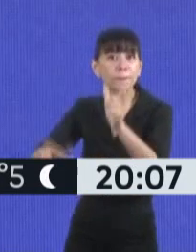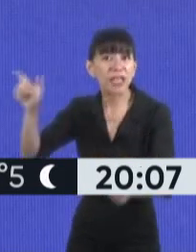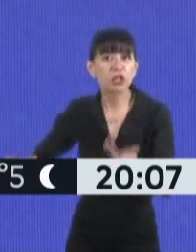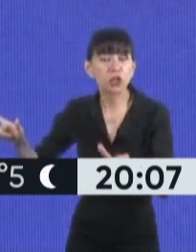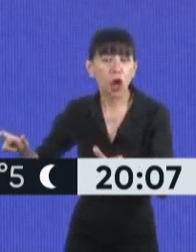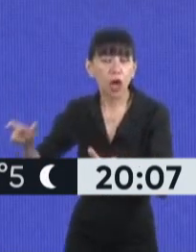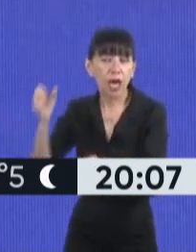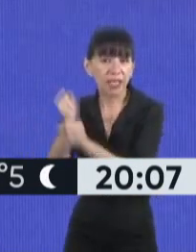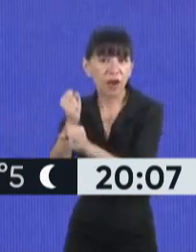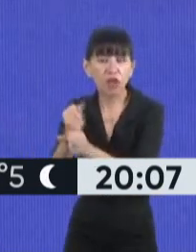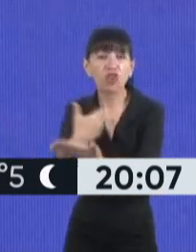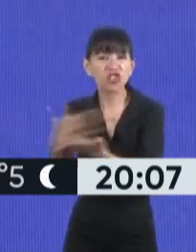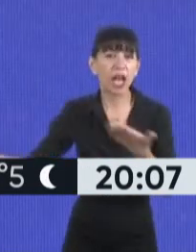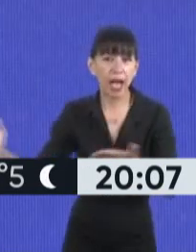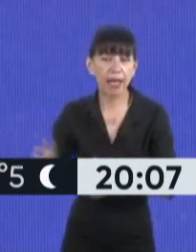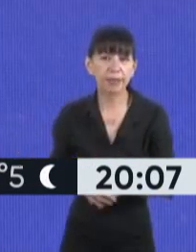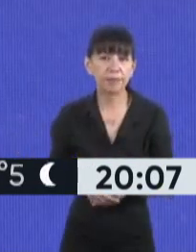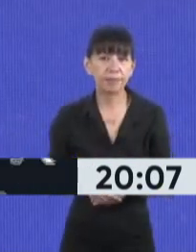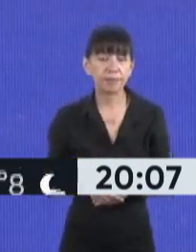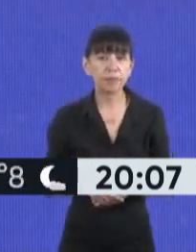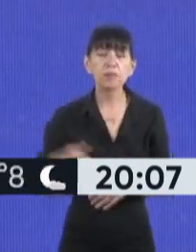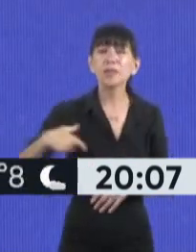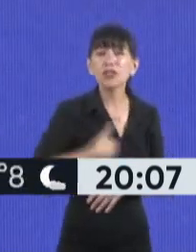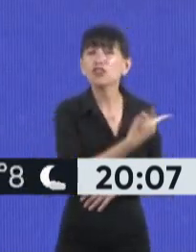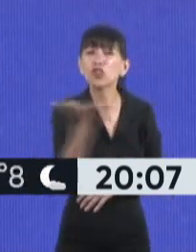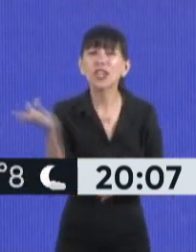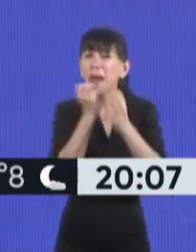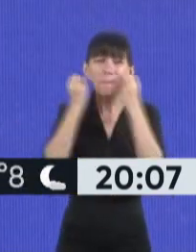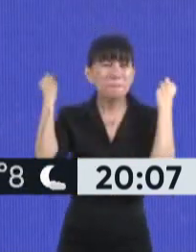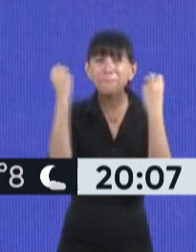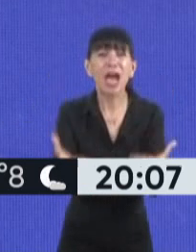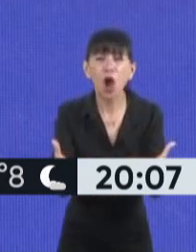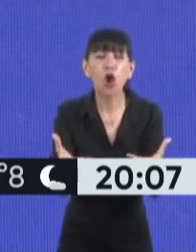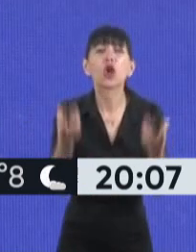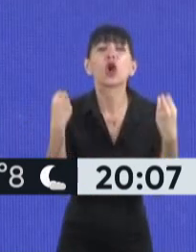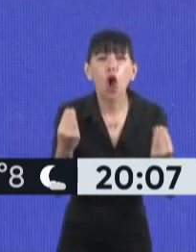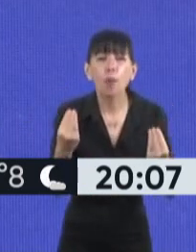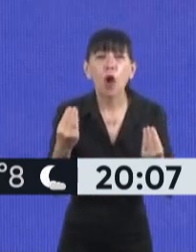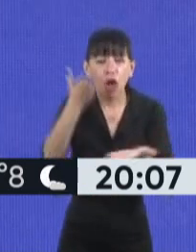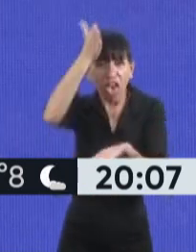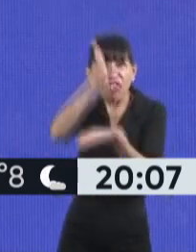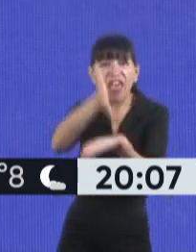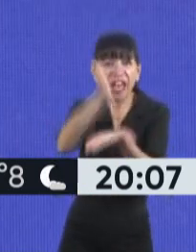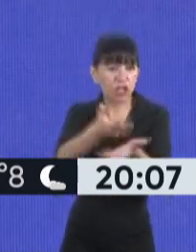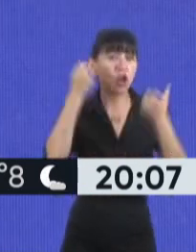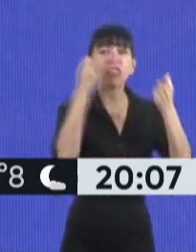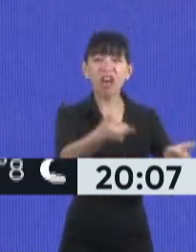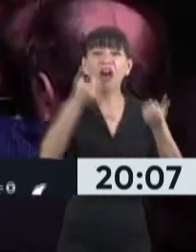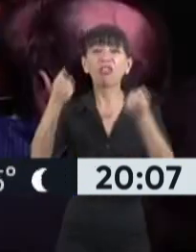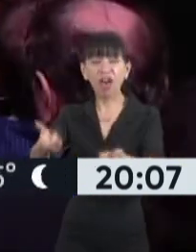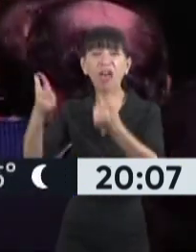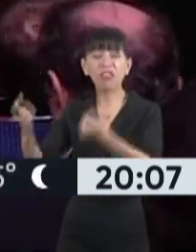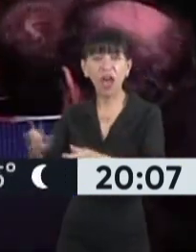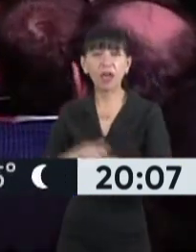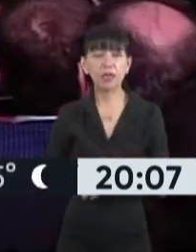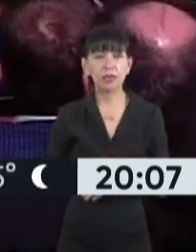La mejor sociedad que hicimos fue la sociedad que otorgó derechos a los argentinos. Y la mejor